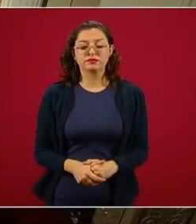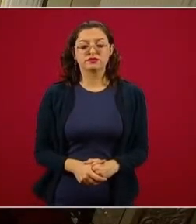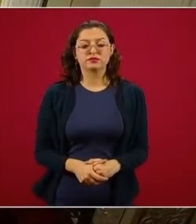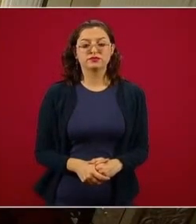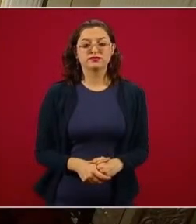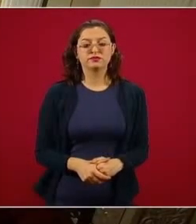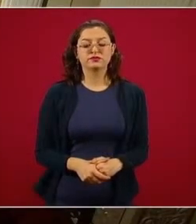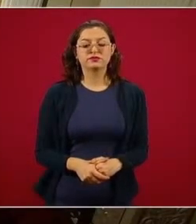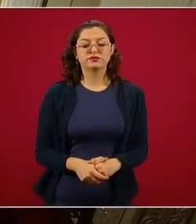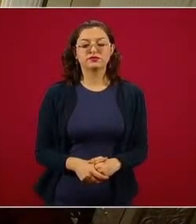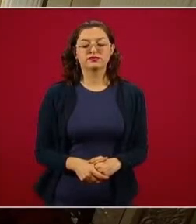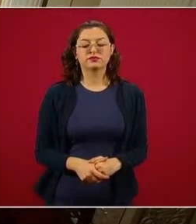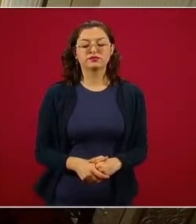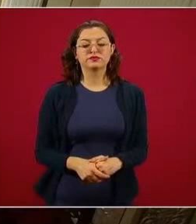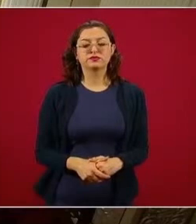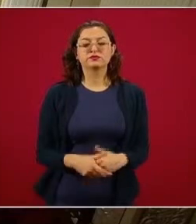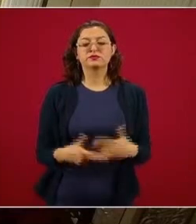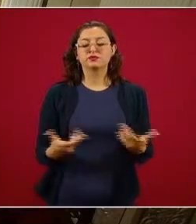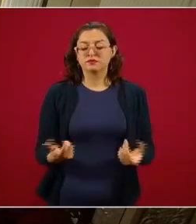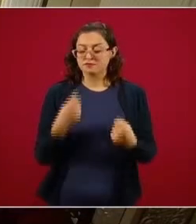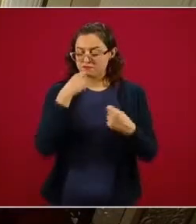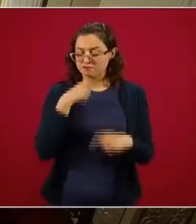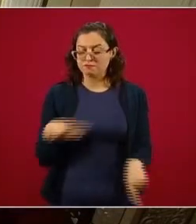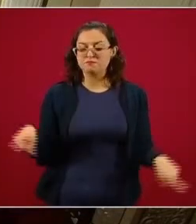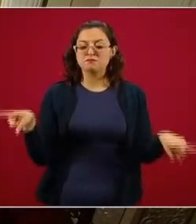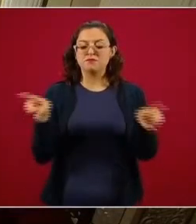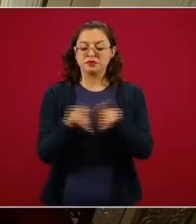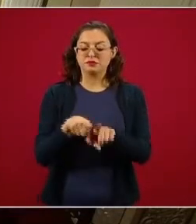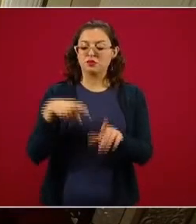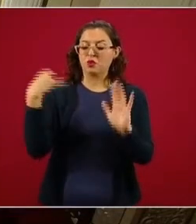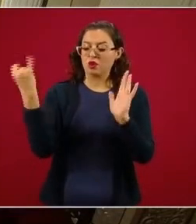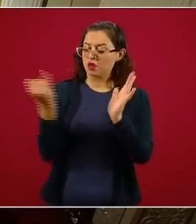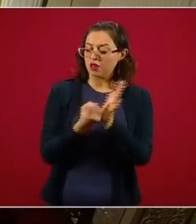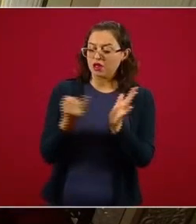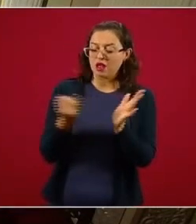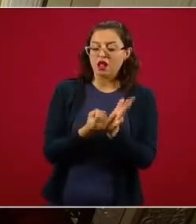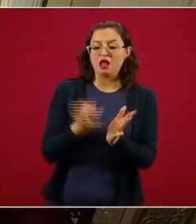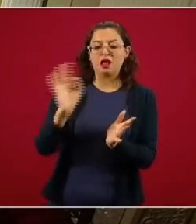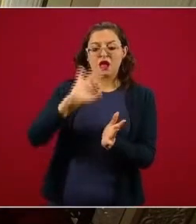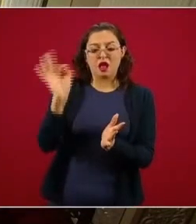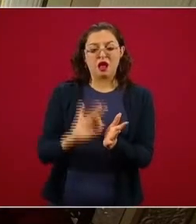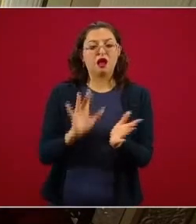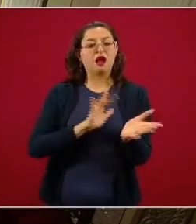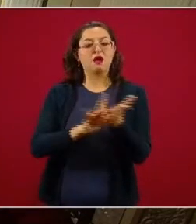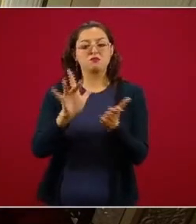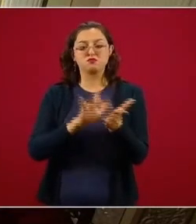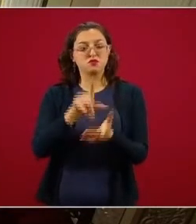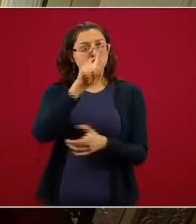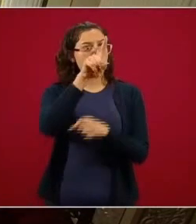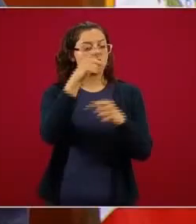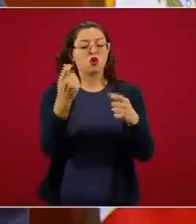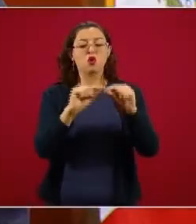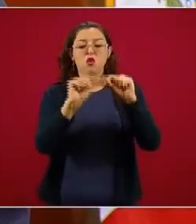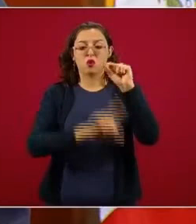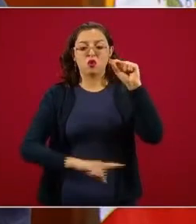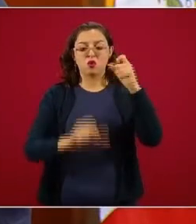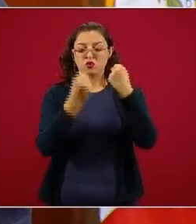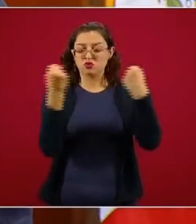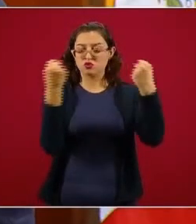Continúa el plan de apoyo fiscal y de estímulos económicos en la frontera norte del